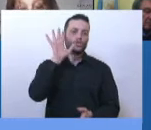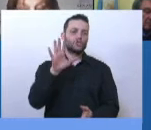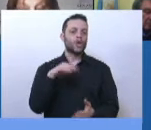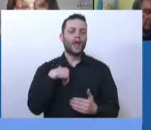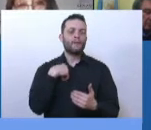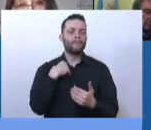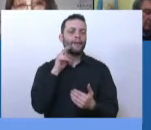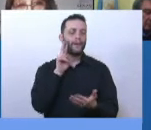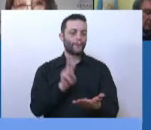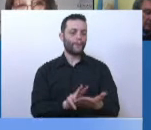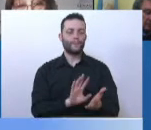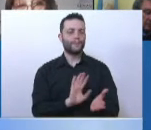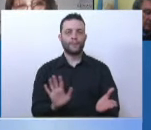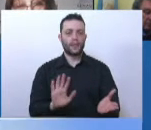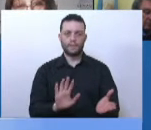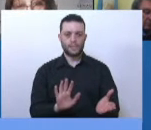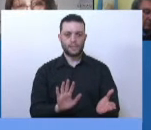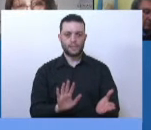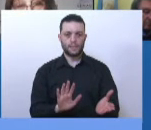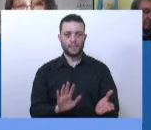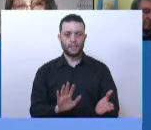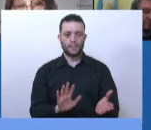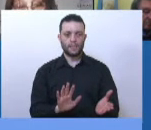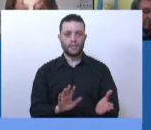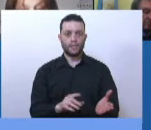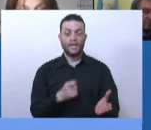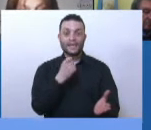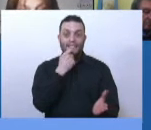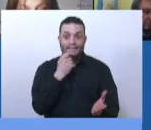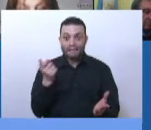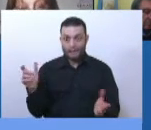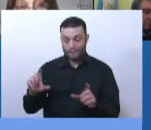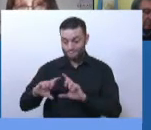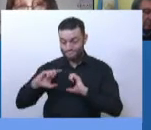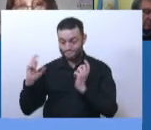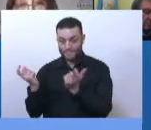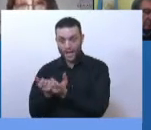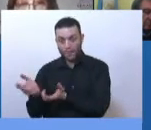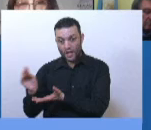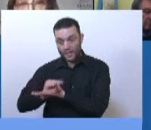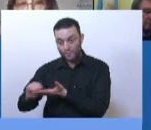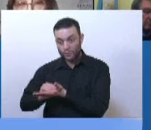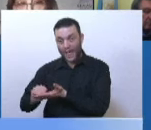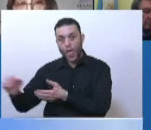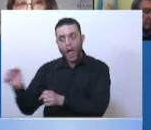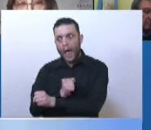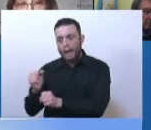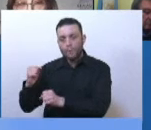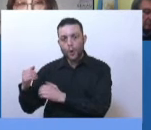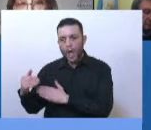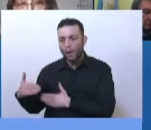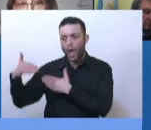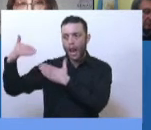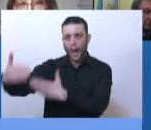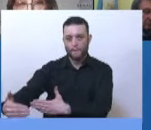dictaminar. De haberse aprobado en la Cámara de Diputados la prórroga que ya tenía sanción